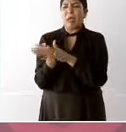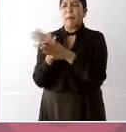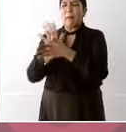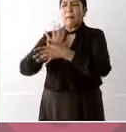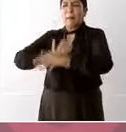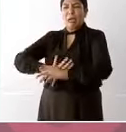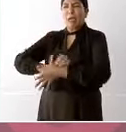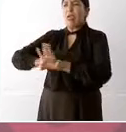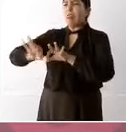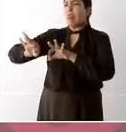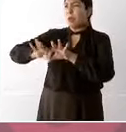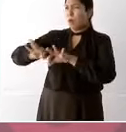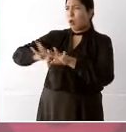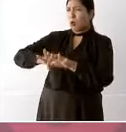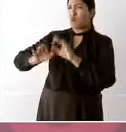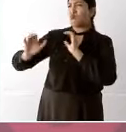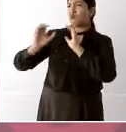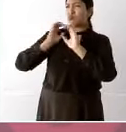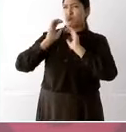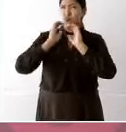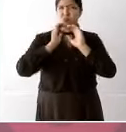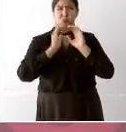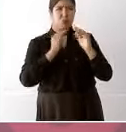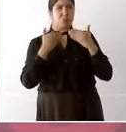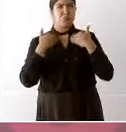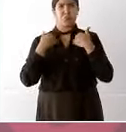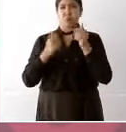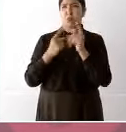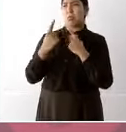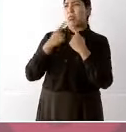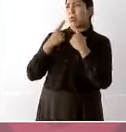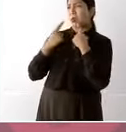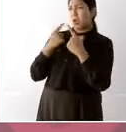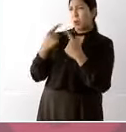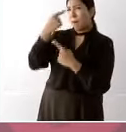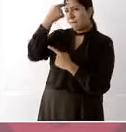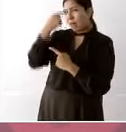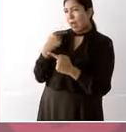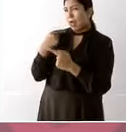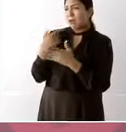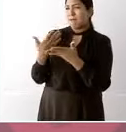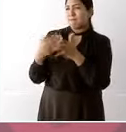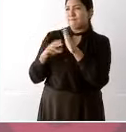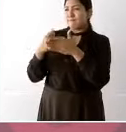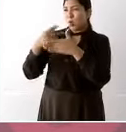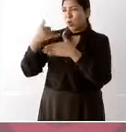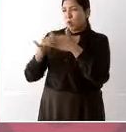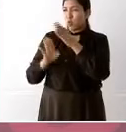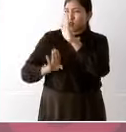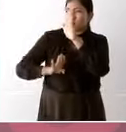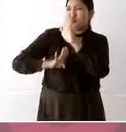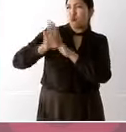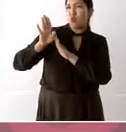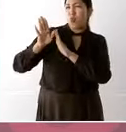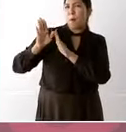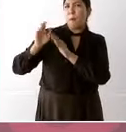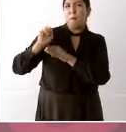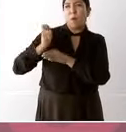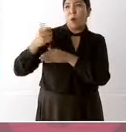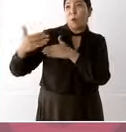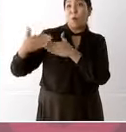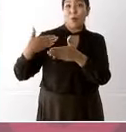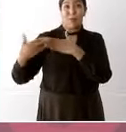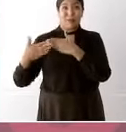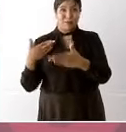garantizar una conexión eficiente, eficaz, segura y moderna de México en el mundo. El primero es